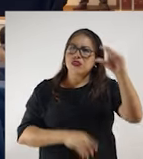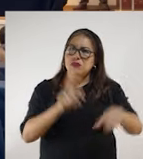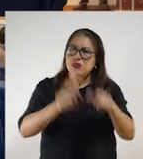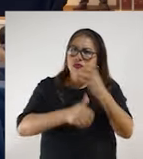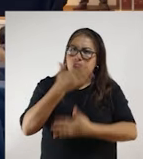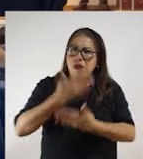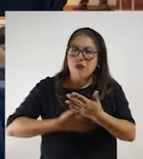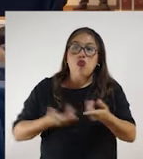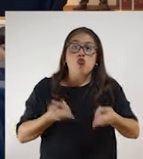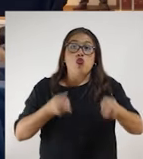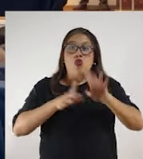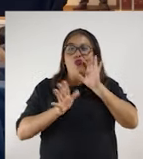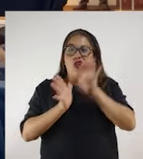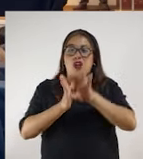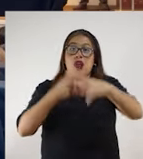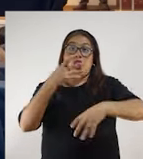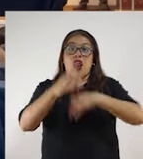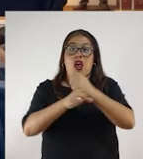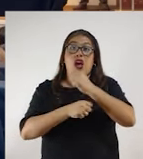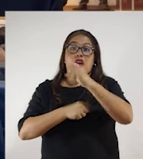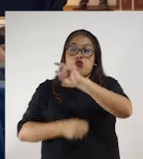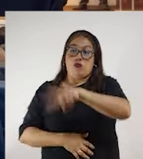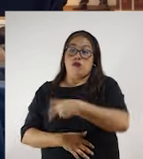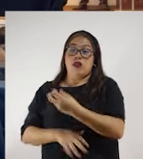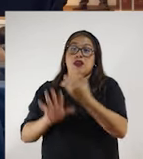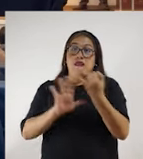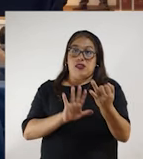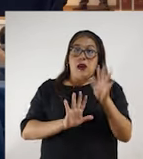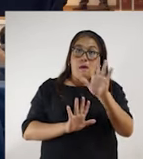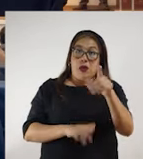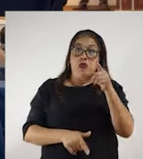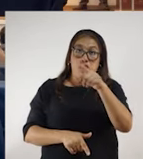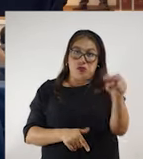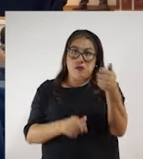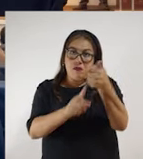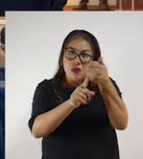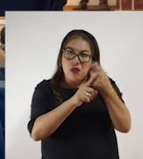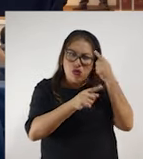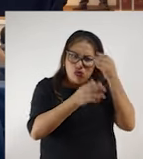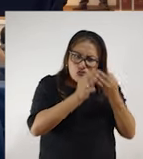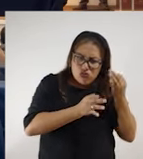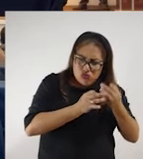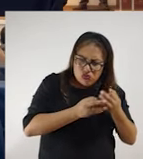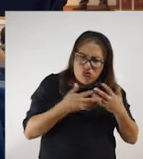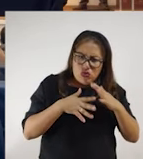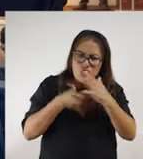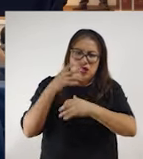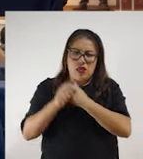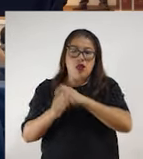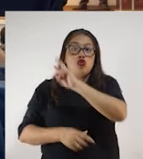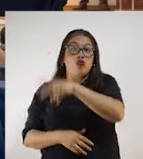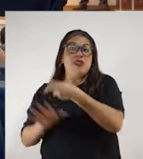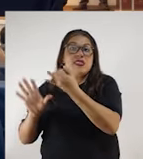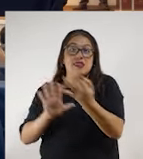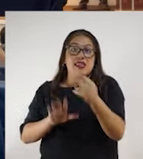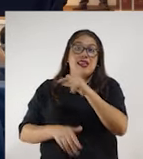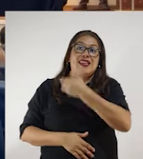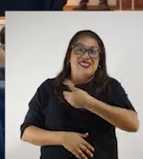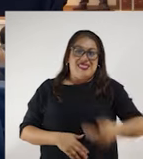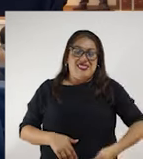discapacidad cuando en el año 2007, miren ustedes, vayan sacando por ahí la cuenta, en el año 2007, el